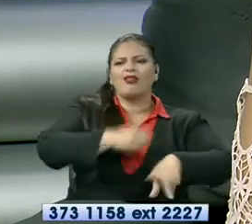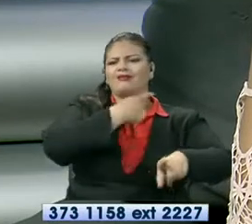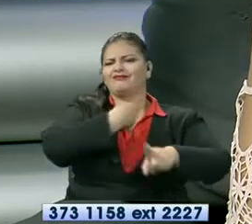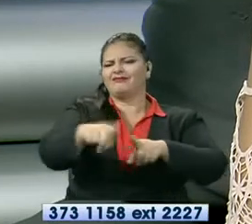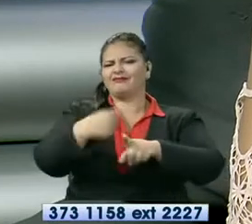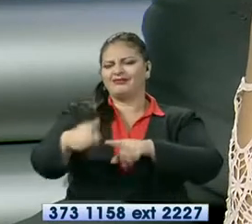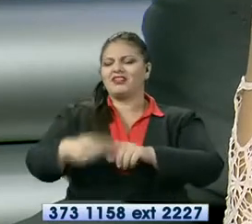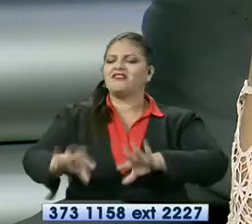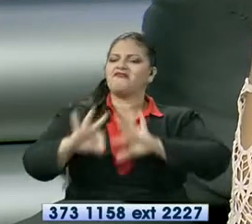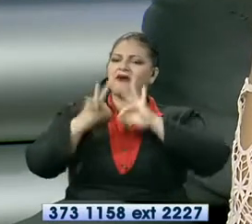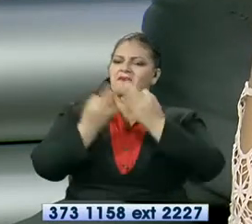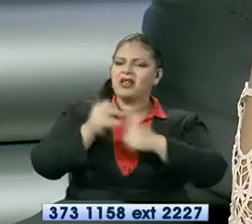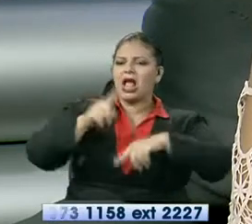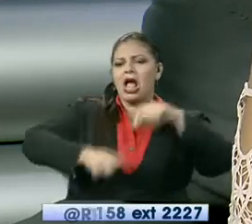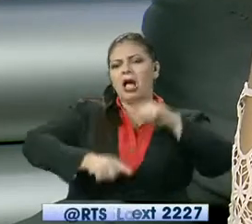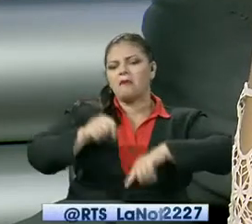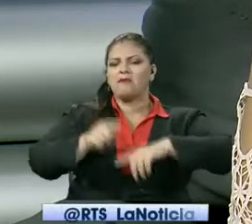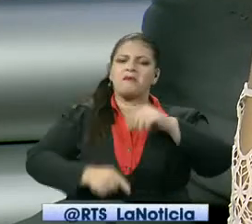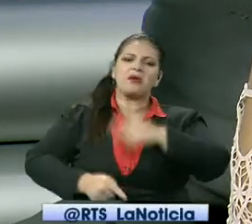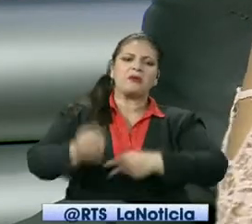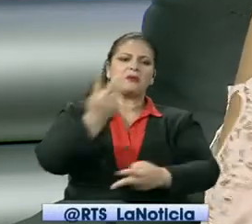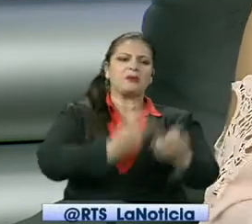de amigos o de familiares.